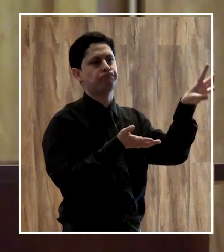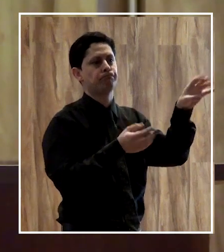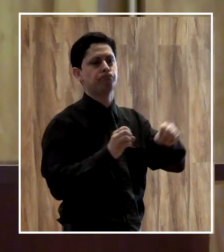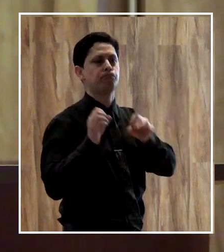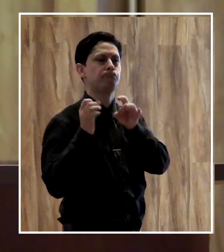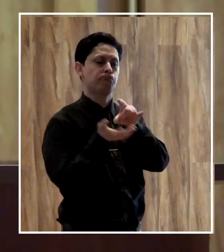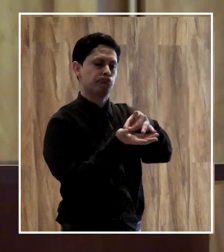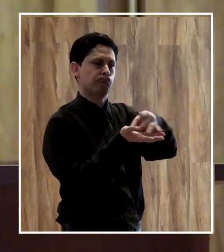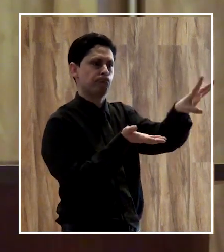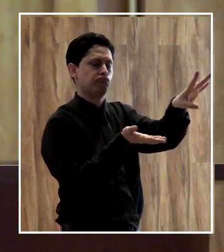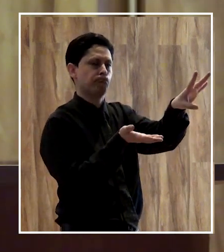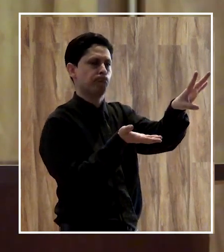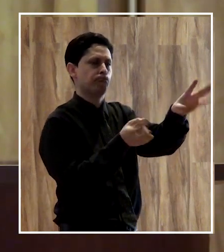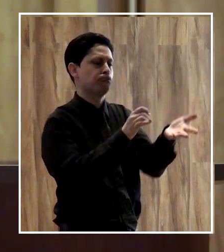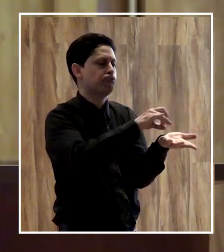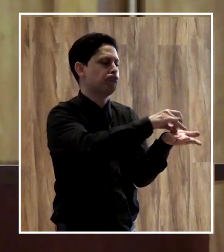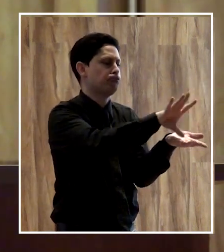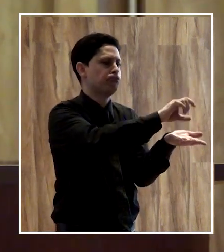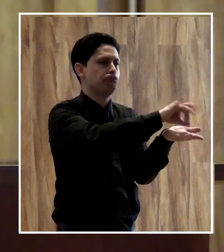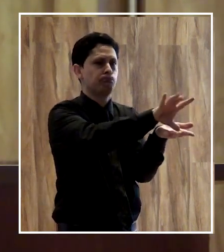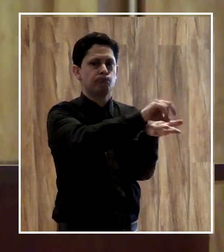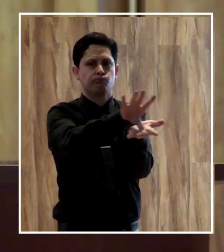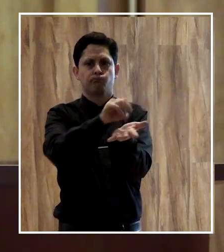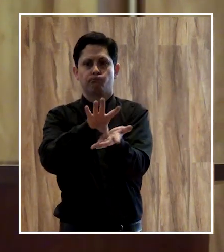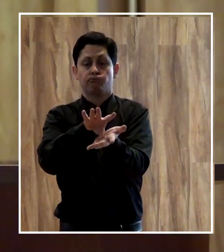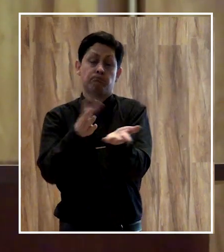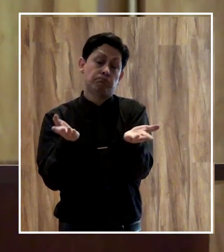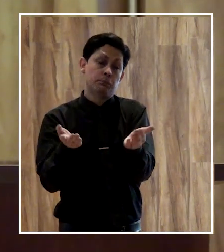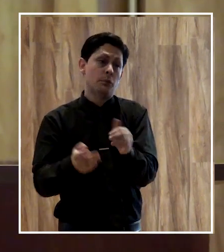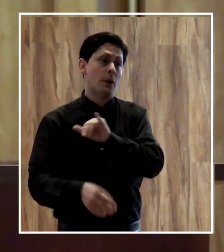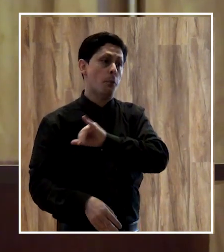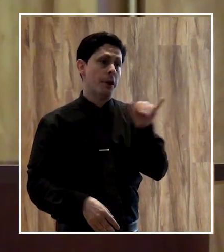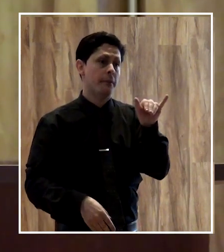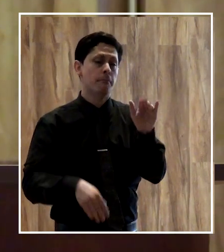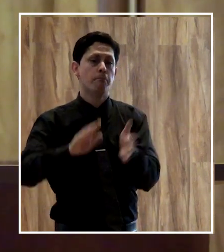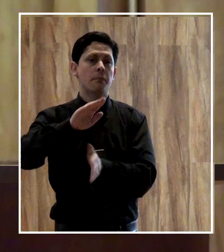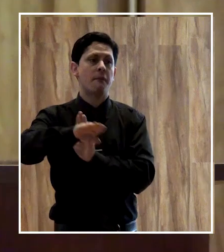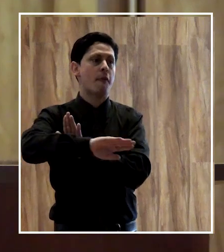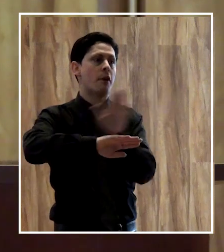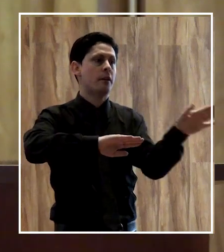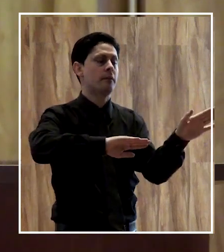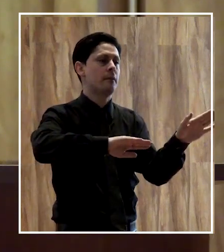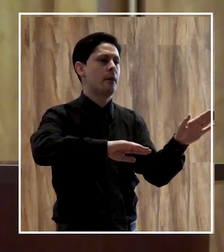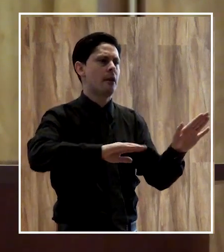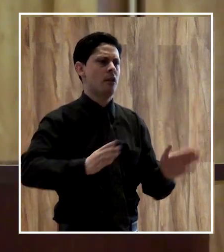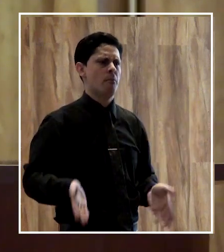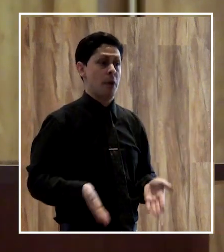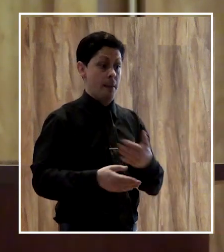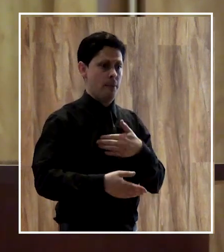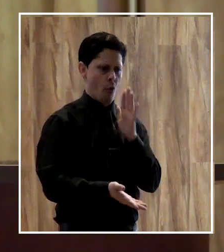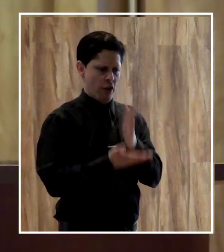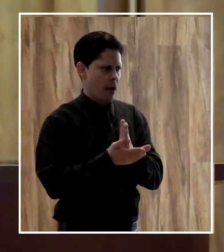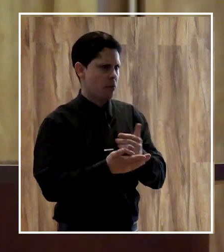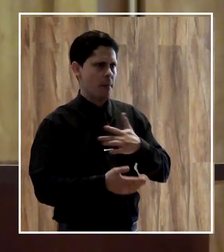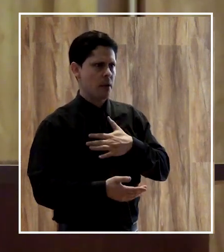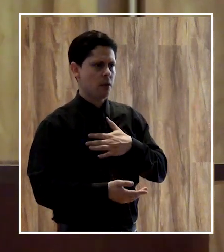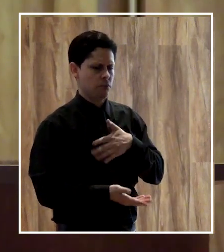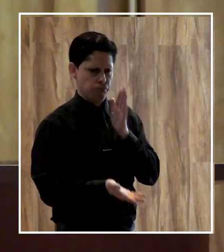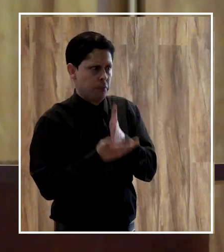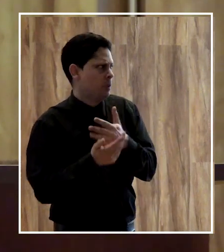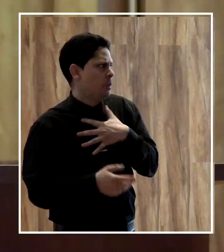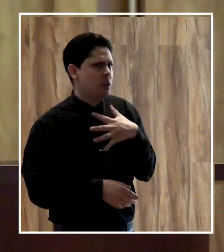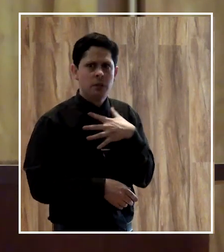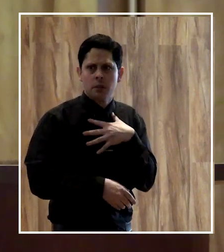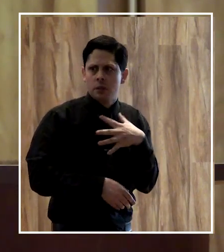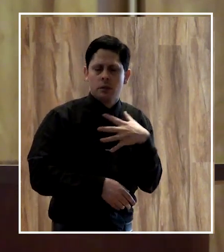fuimos expulsados y bajé de nuevo a las cabañas, forzadamente, a la